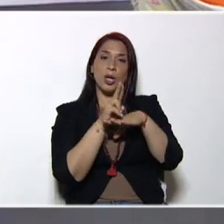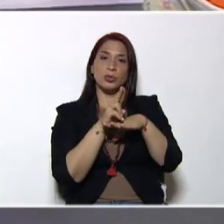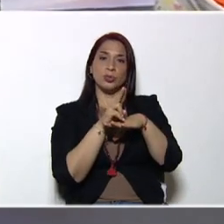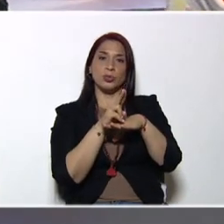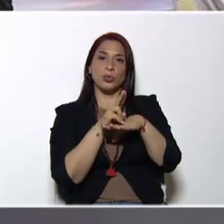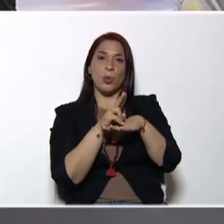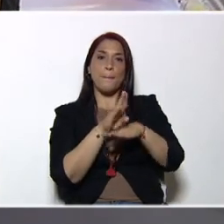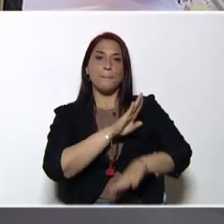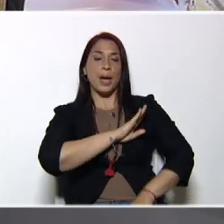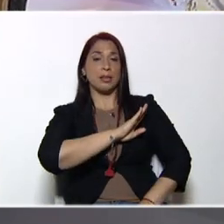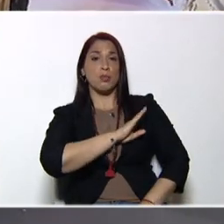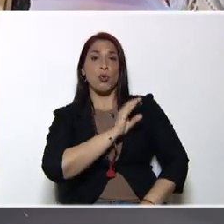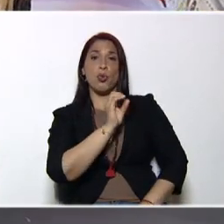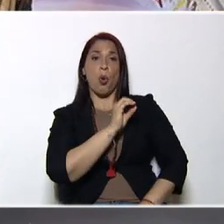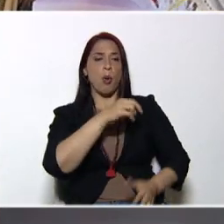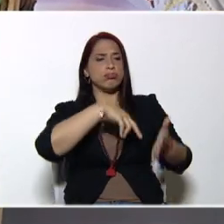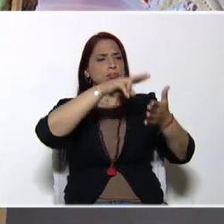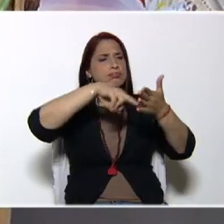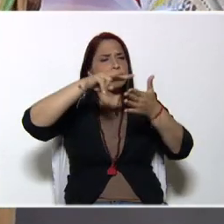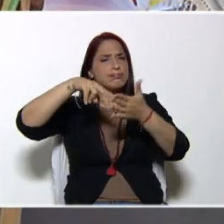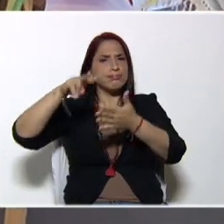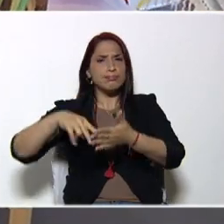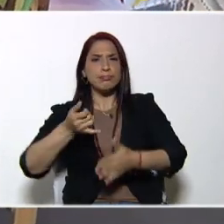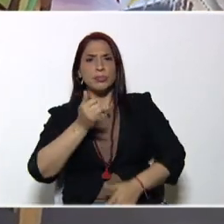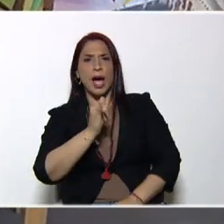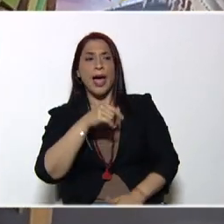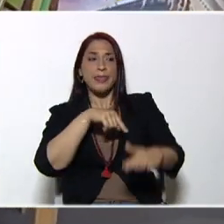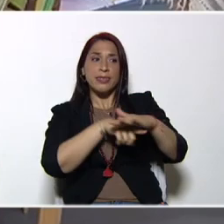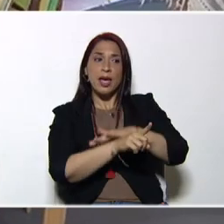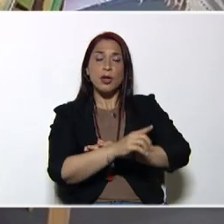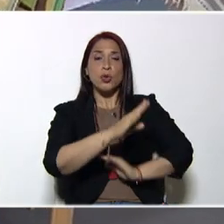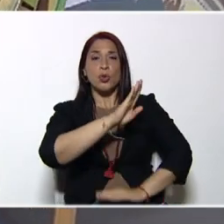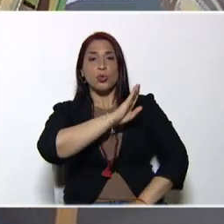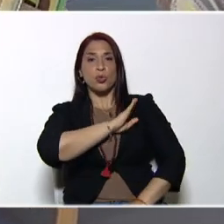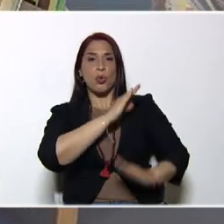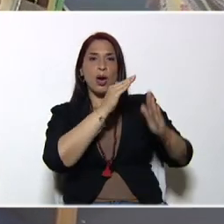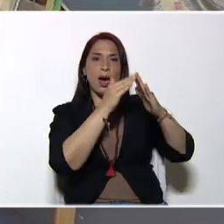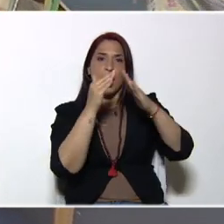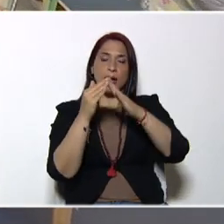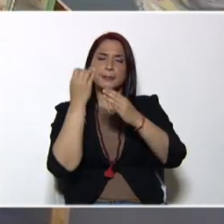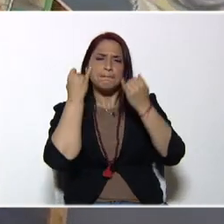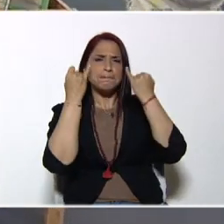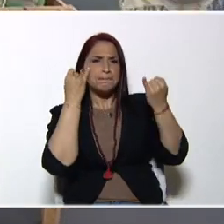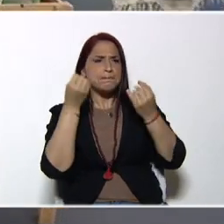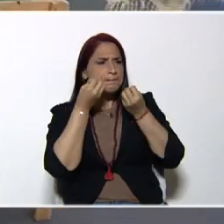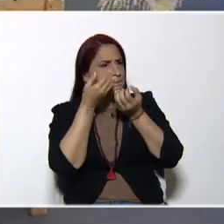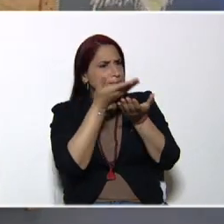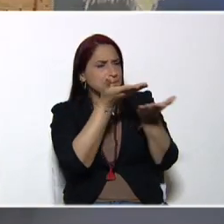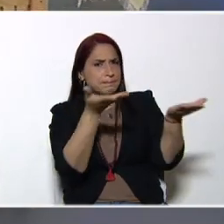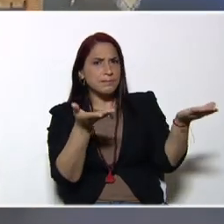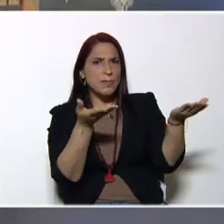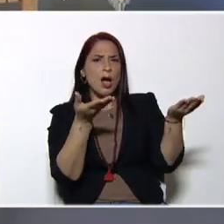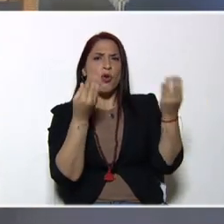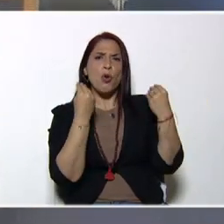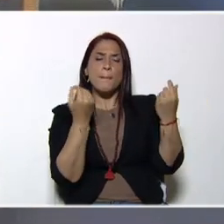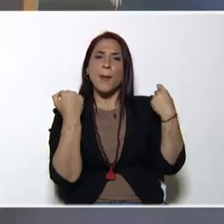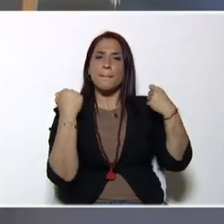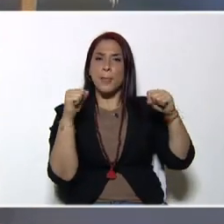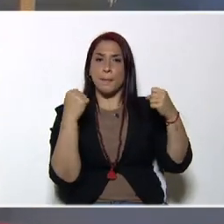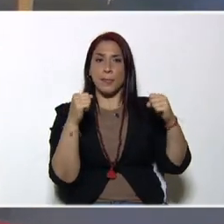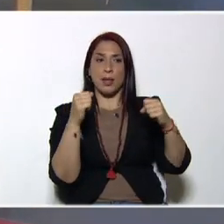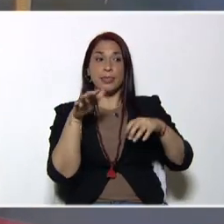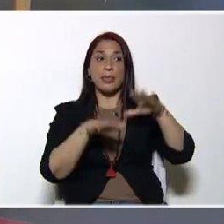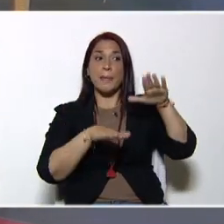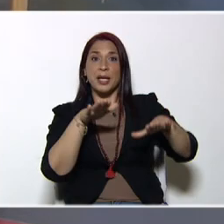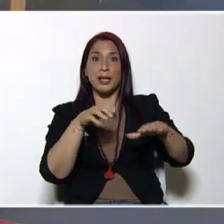los patrimonios o los cuadros que están en la casa. Sin embargo, la idea es que ustedes vean cómo ejercitando, porque lo que va a